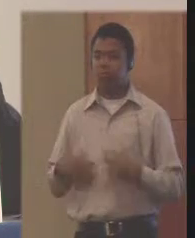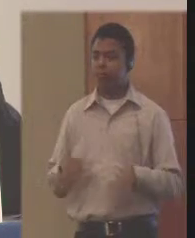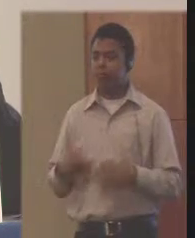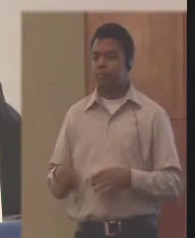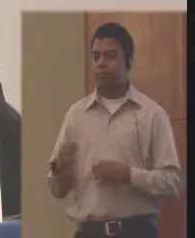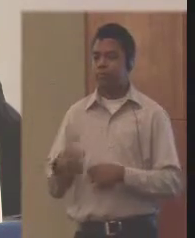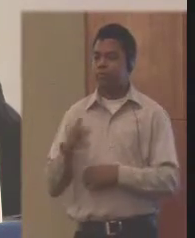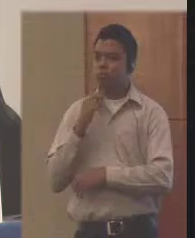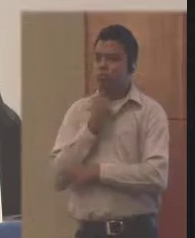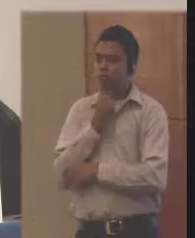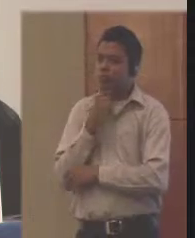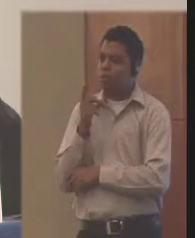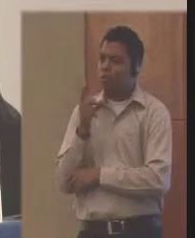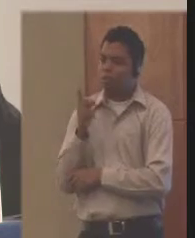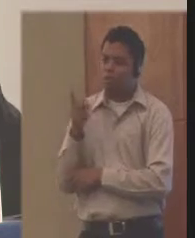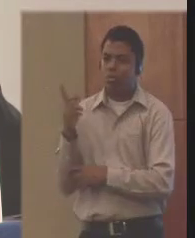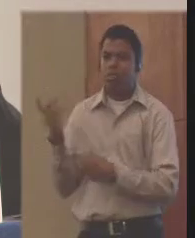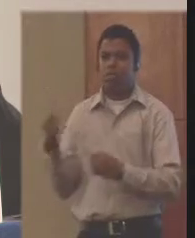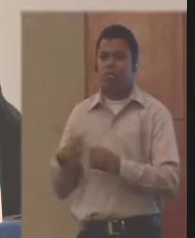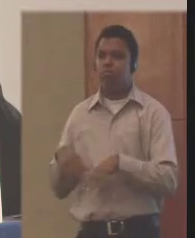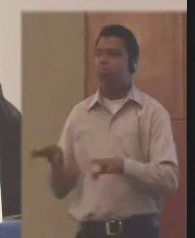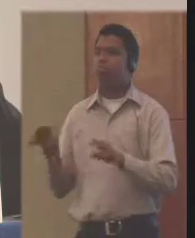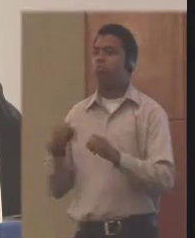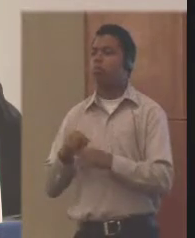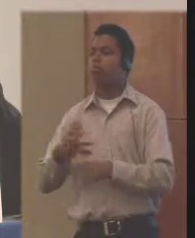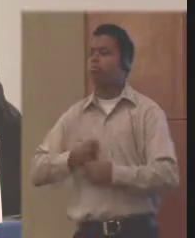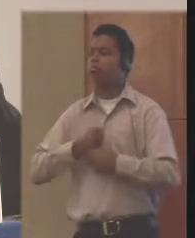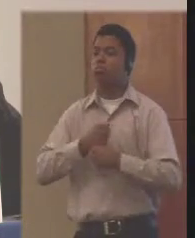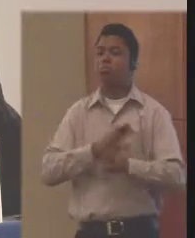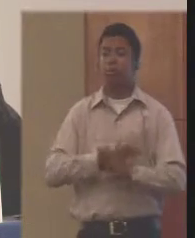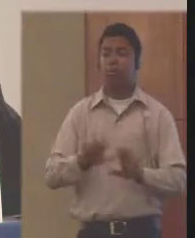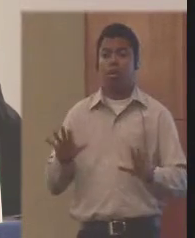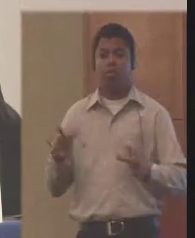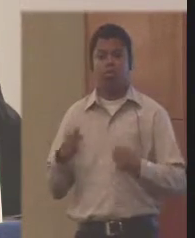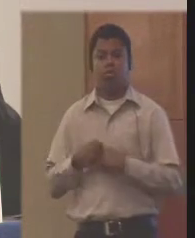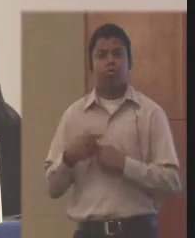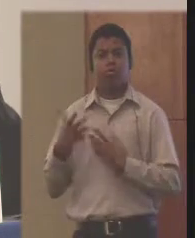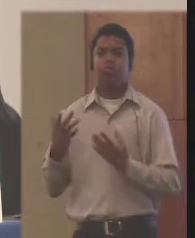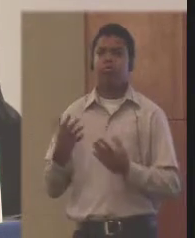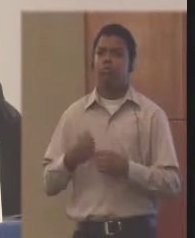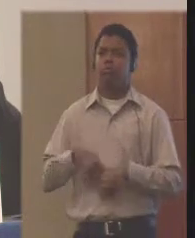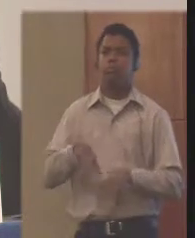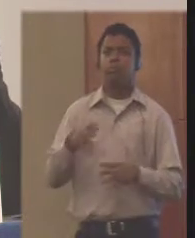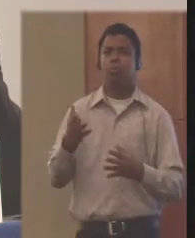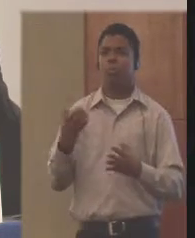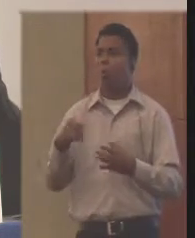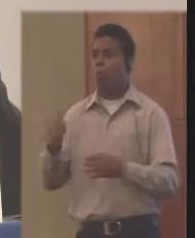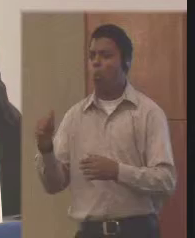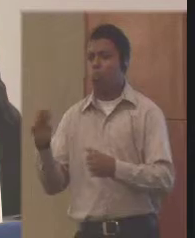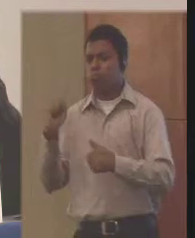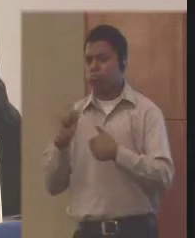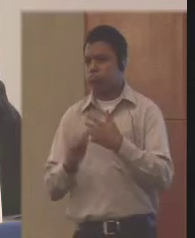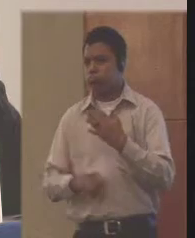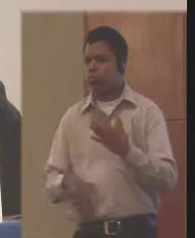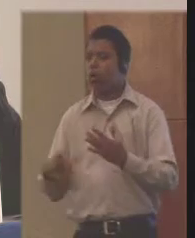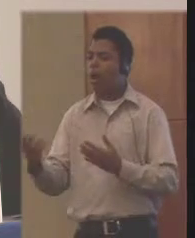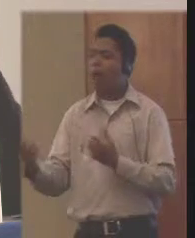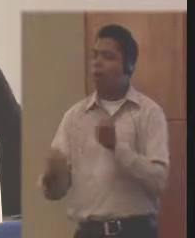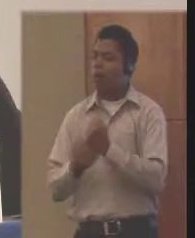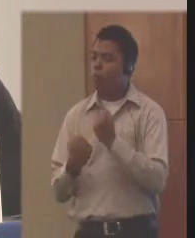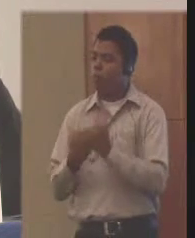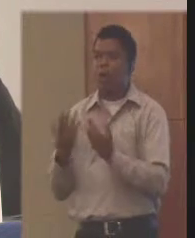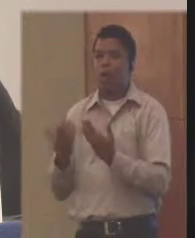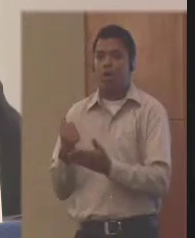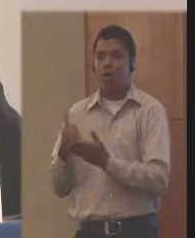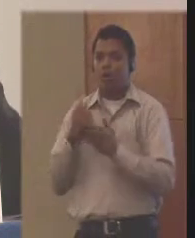en el mercado de seguros, sino entrar en una serie de instrumentos que facilitan una visión más integral y que permite